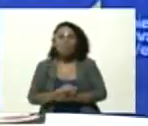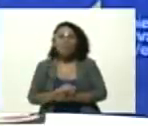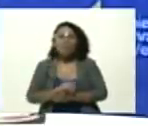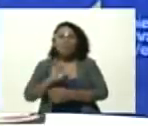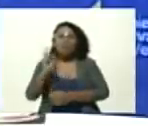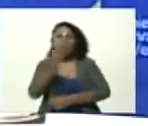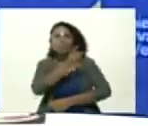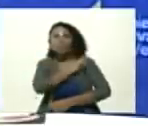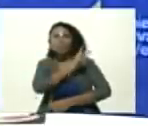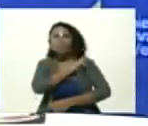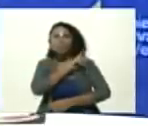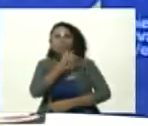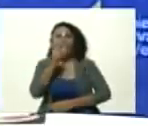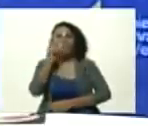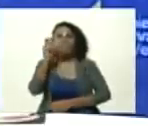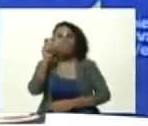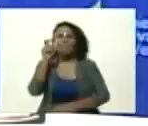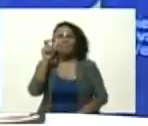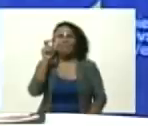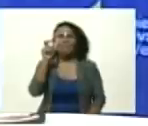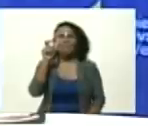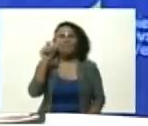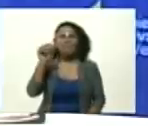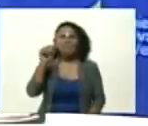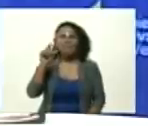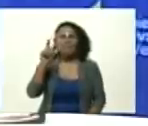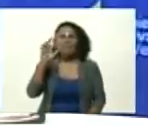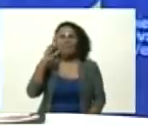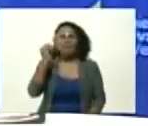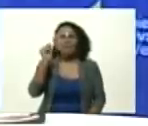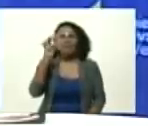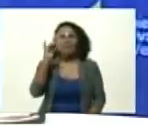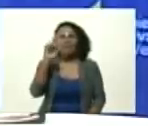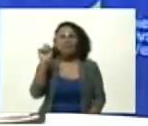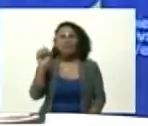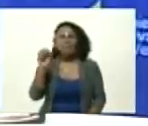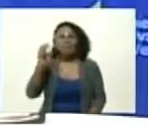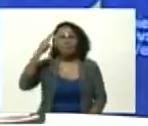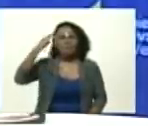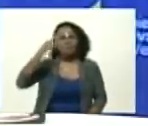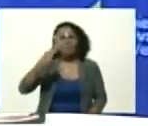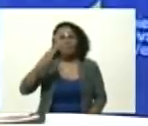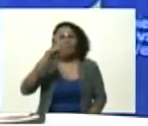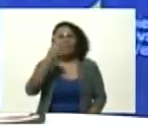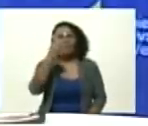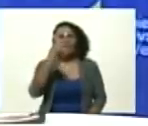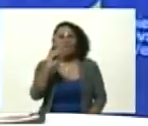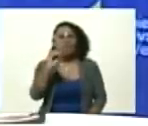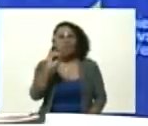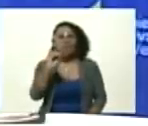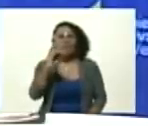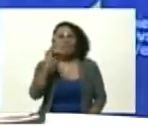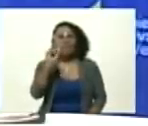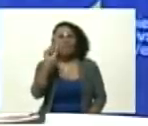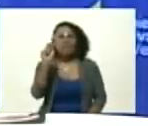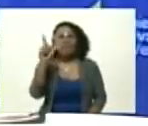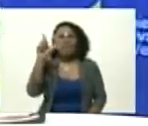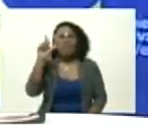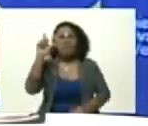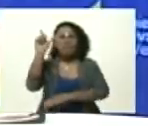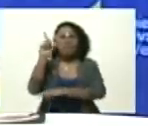de división, Rafael Prieto, comandante de la SODI Lara, para que veamos las obras